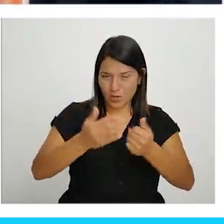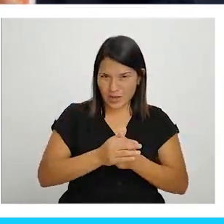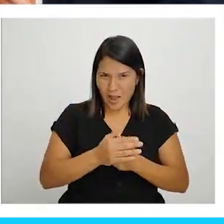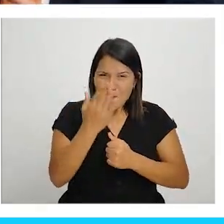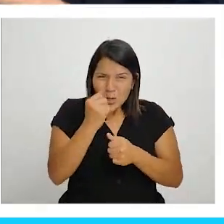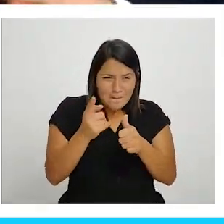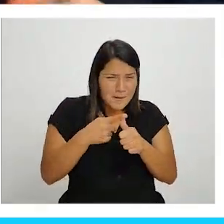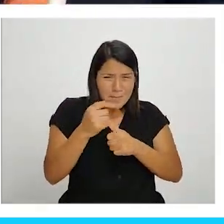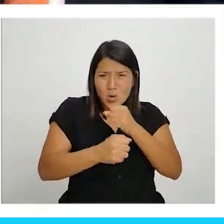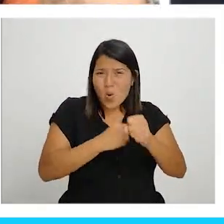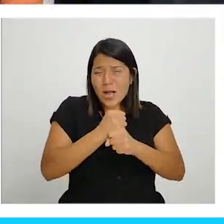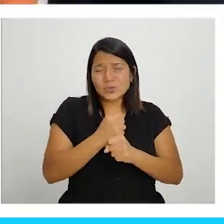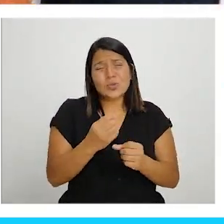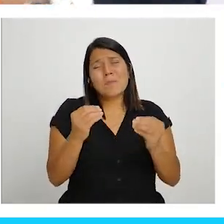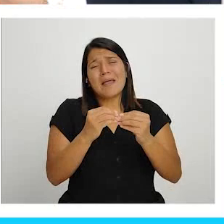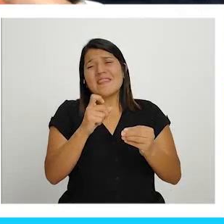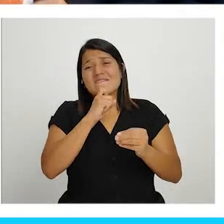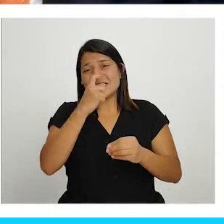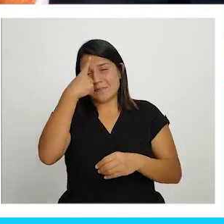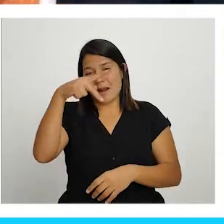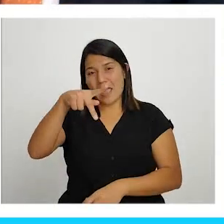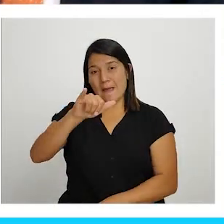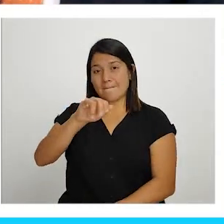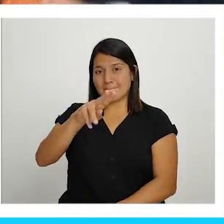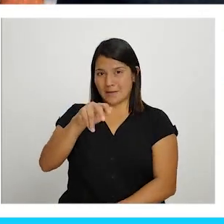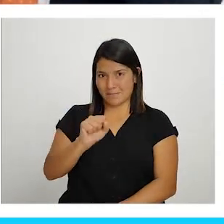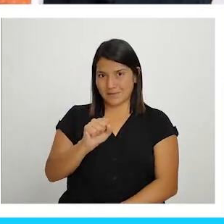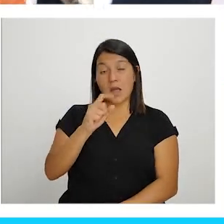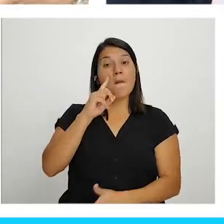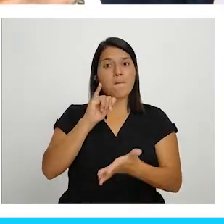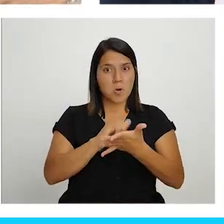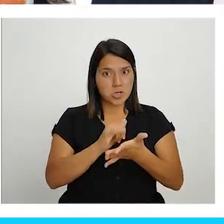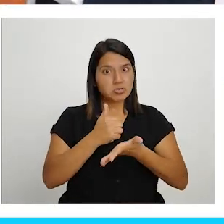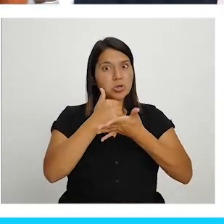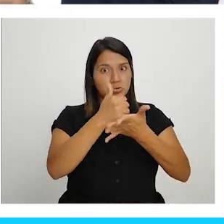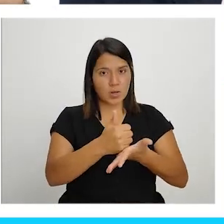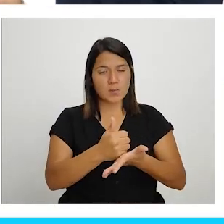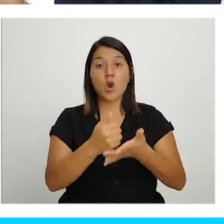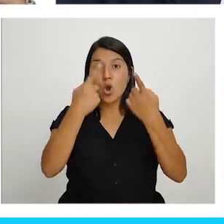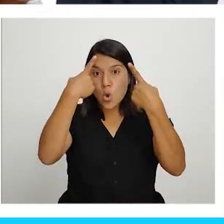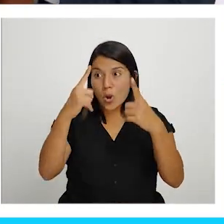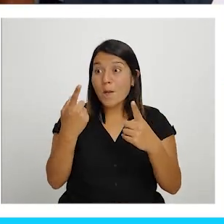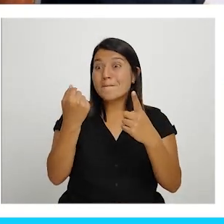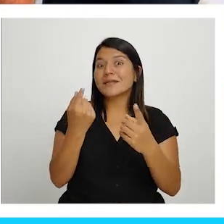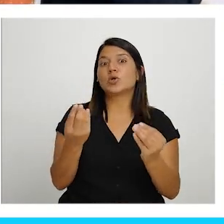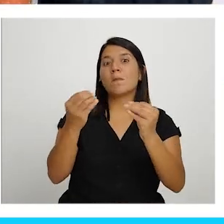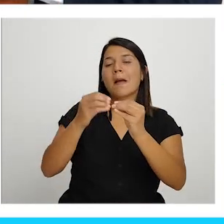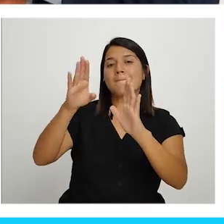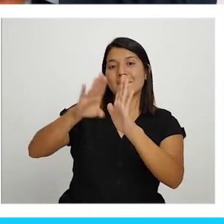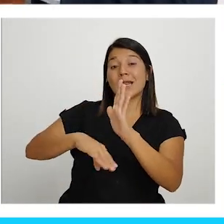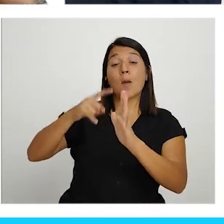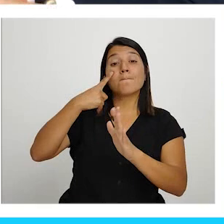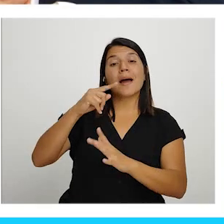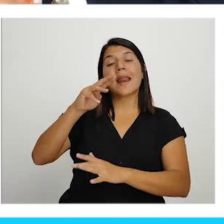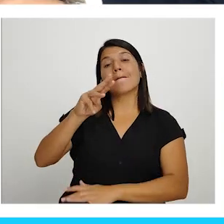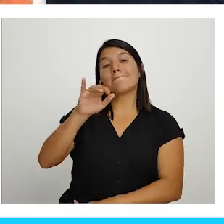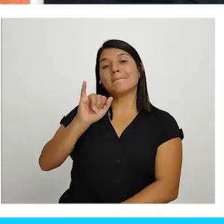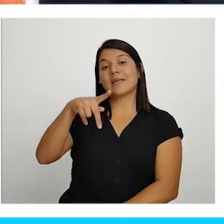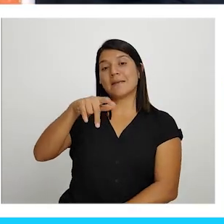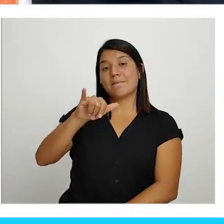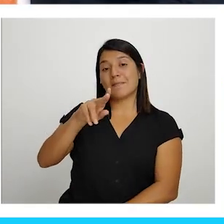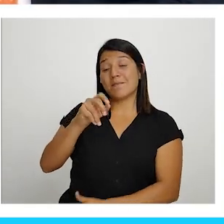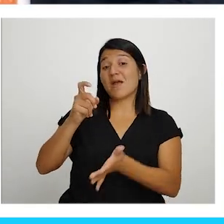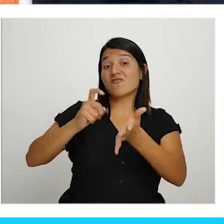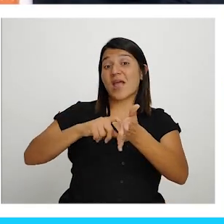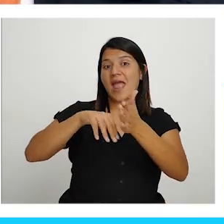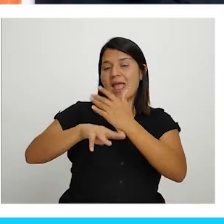las pymes, entonces por eso ampliamos eso. Conseguimos descuentos importantes para las MIPYMES registradas ante el MEIC y